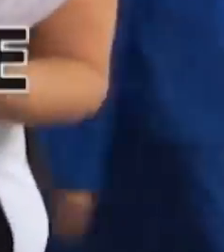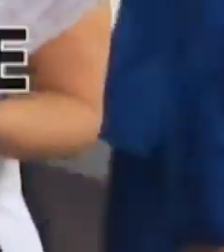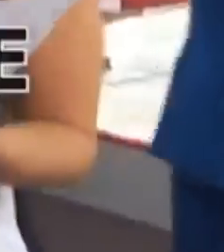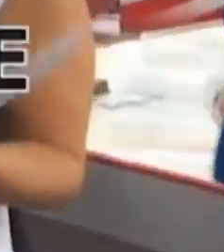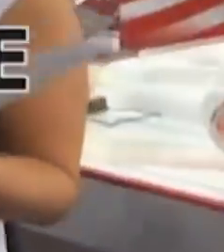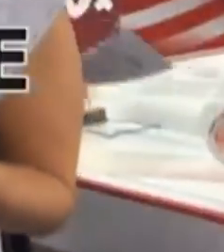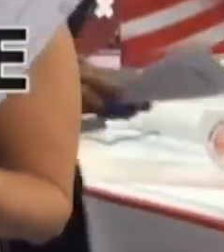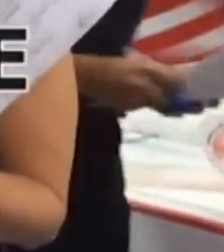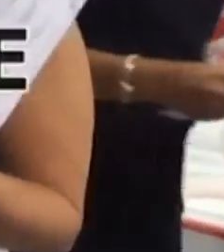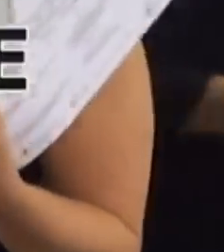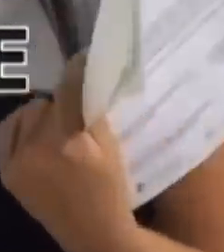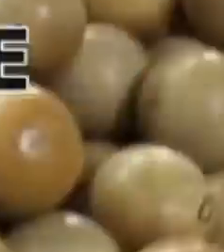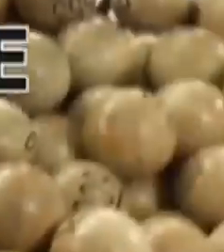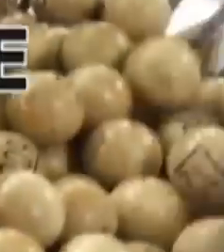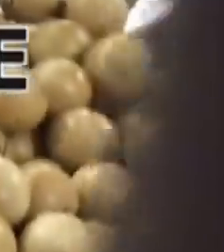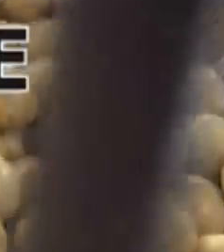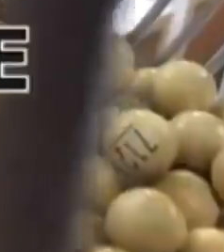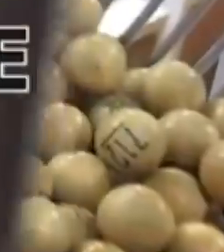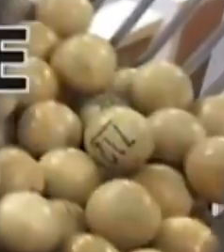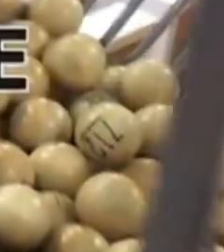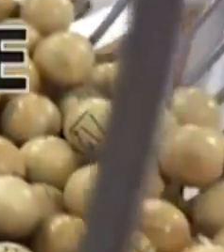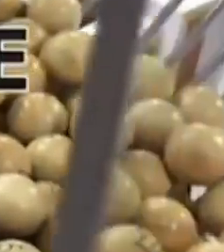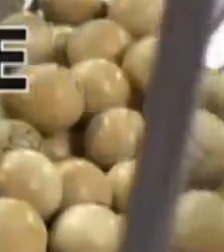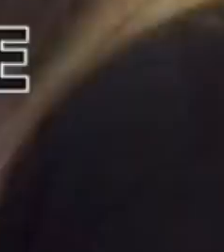Espérelo a partir del 8 de noviembre.